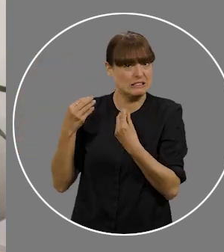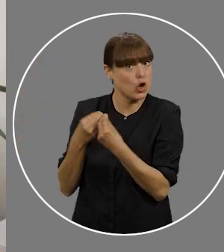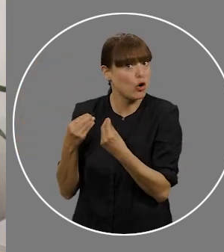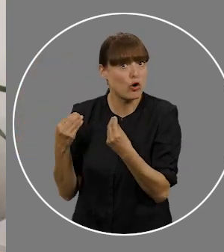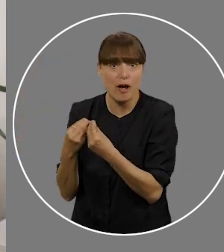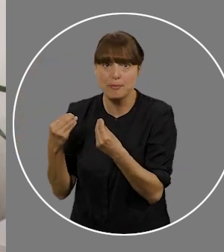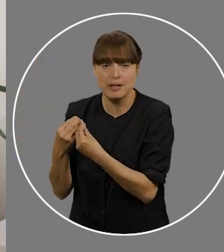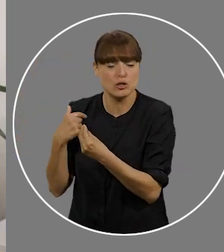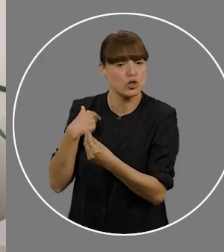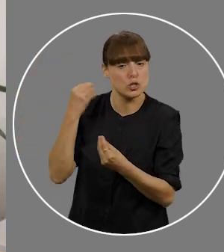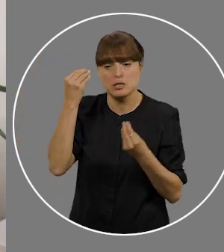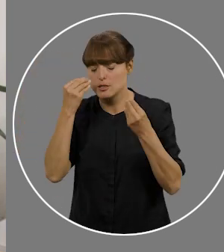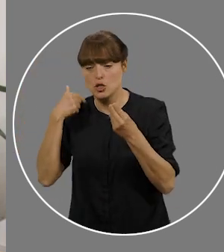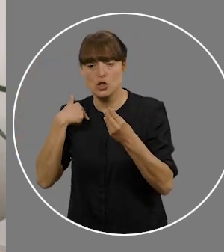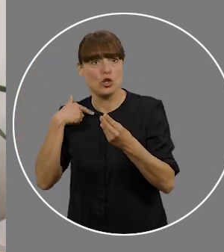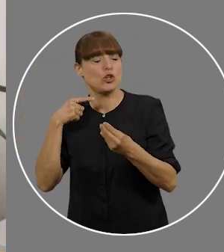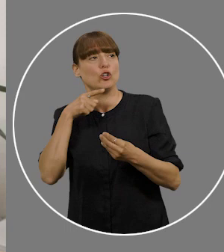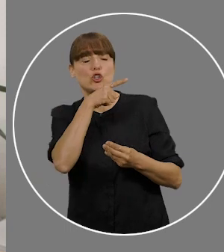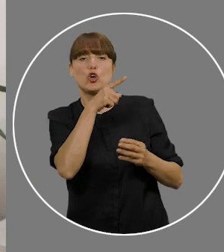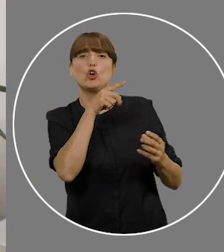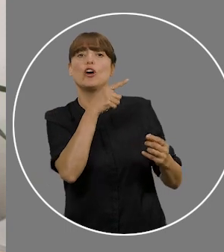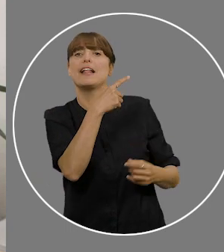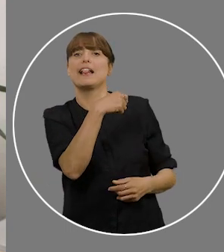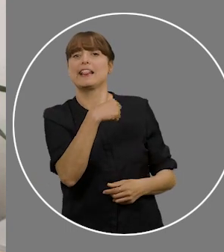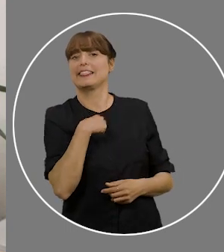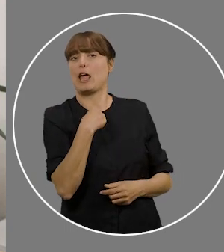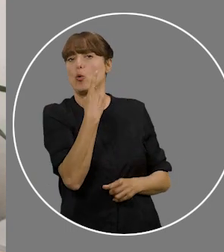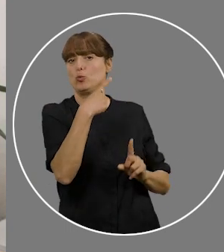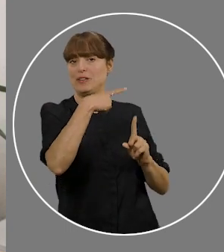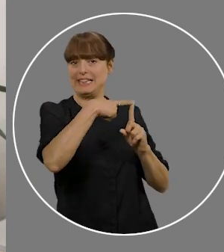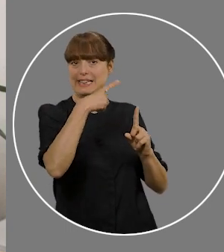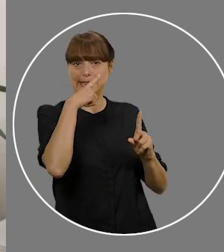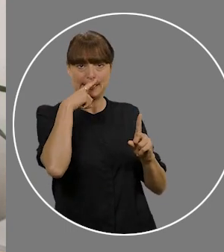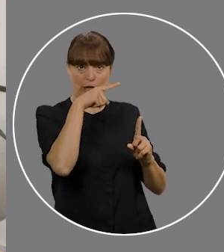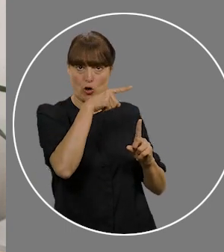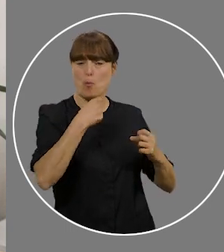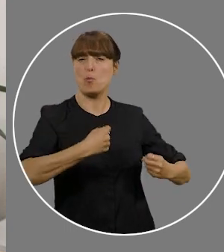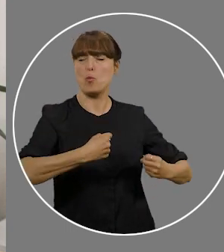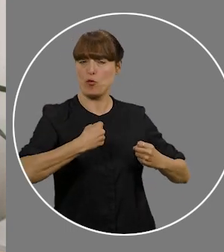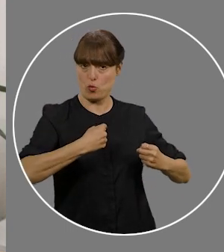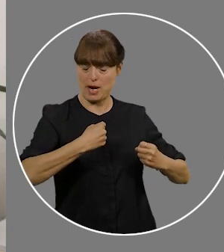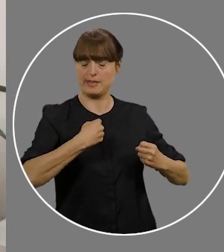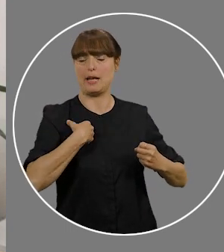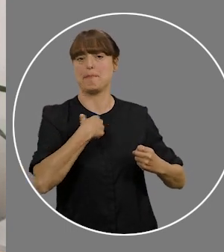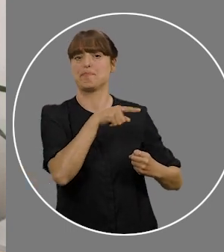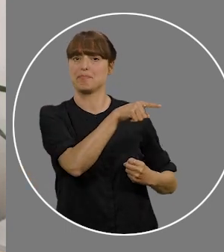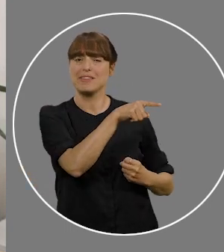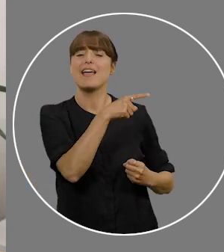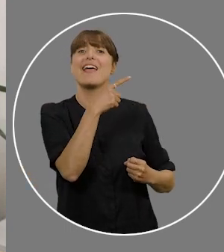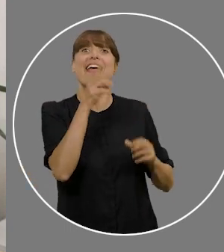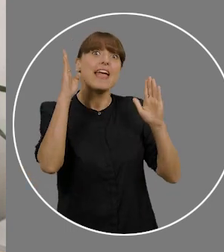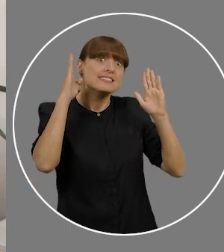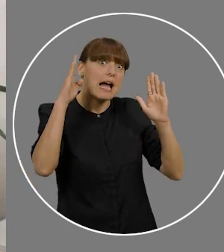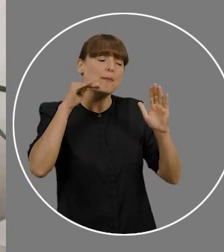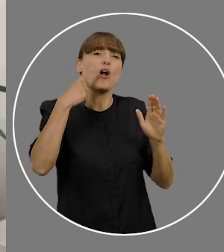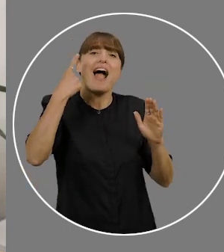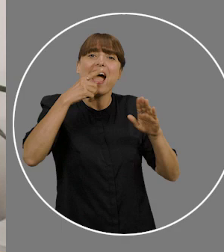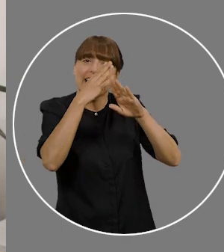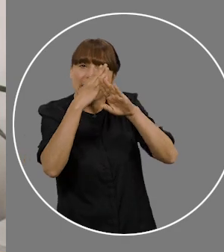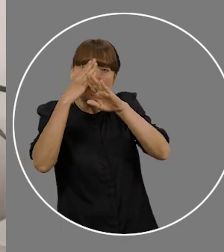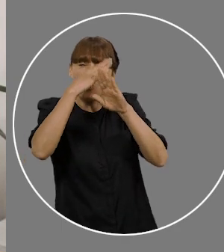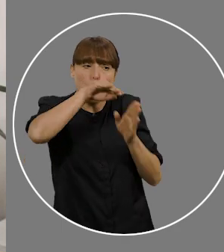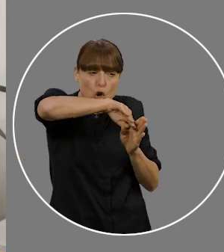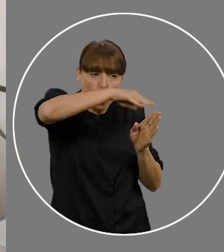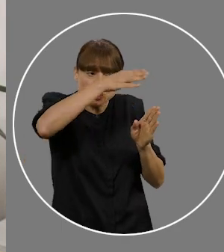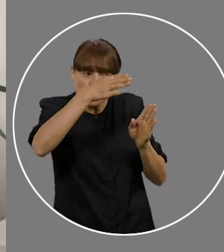Y entonces tenía un tío que era muy fuerte, y ya había algunos refugios, y entonces vinieron, y él se venía